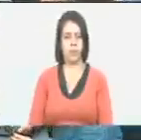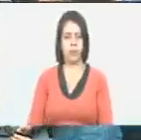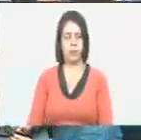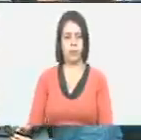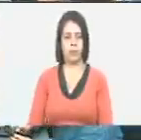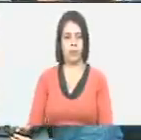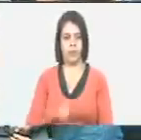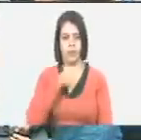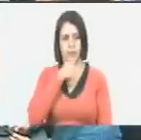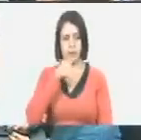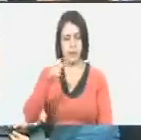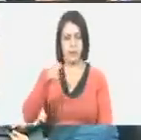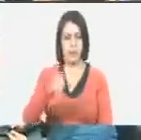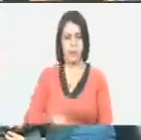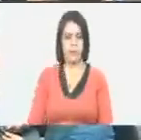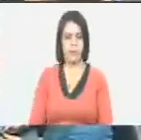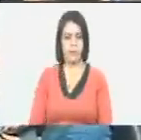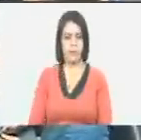Micrófono para el diputado.